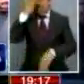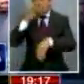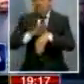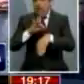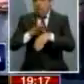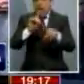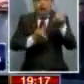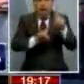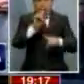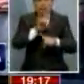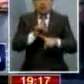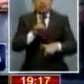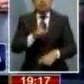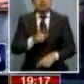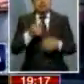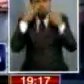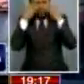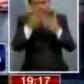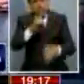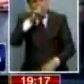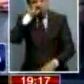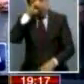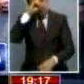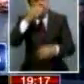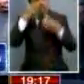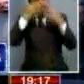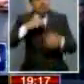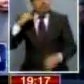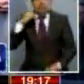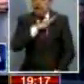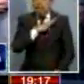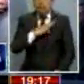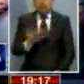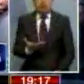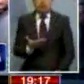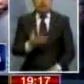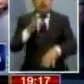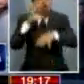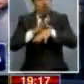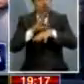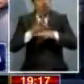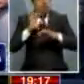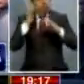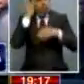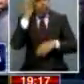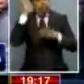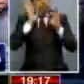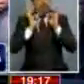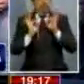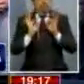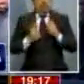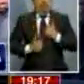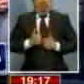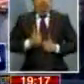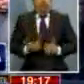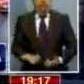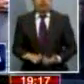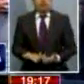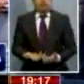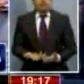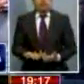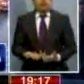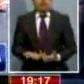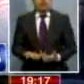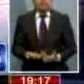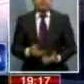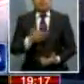Cuando se enfermen, quieren ser bien tratados y pronto, con médicos especialistas. Cuando